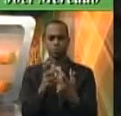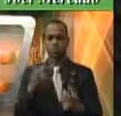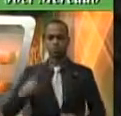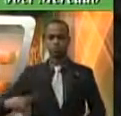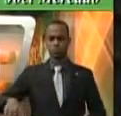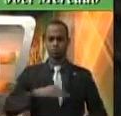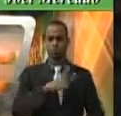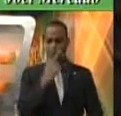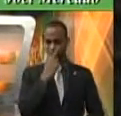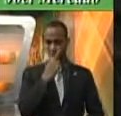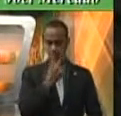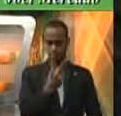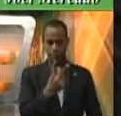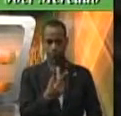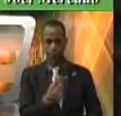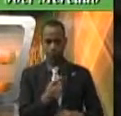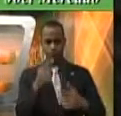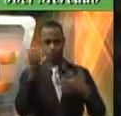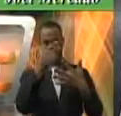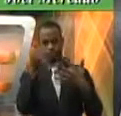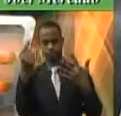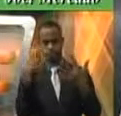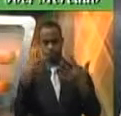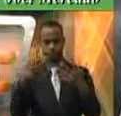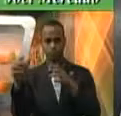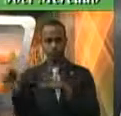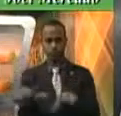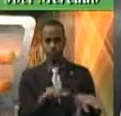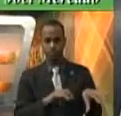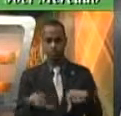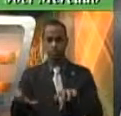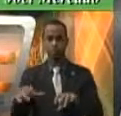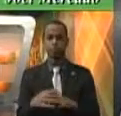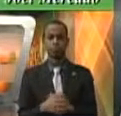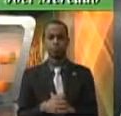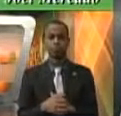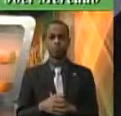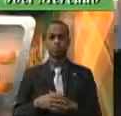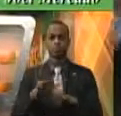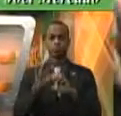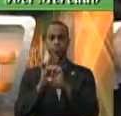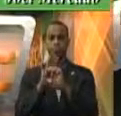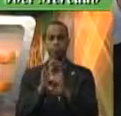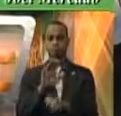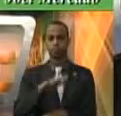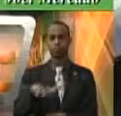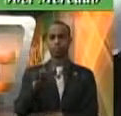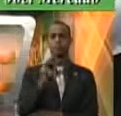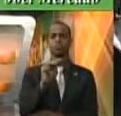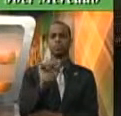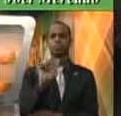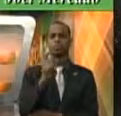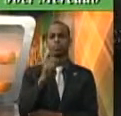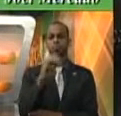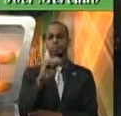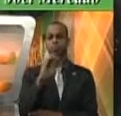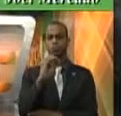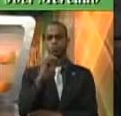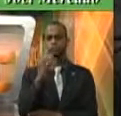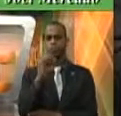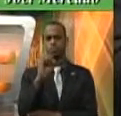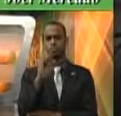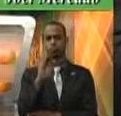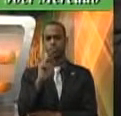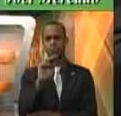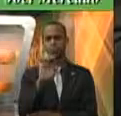Nosotros vemos casos emblemáticos, como el de la Máximo Gómez con